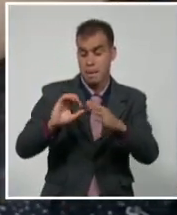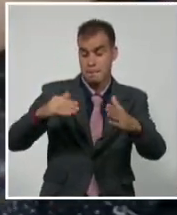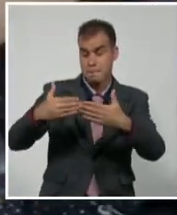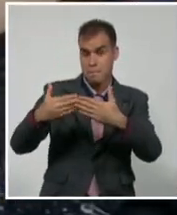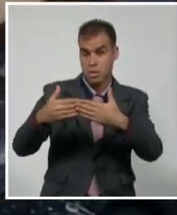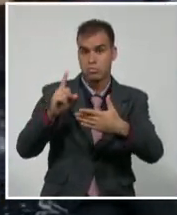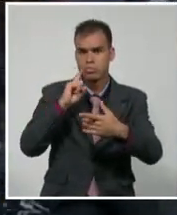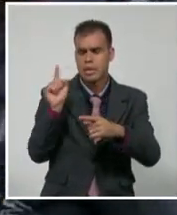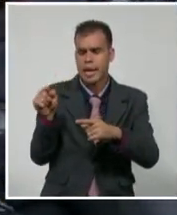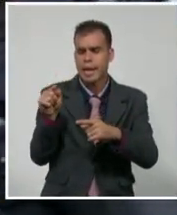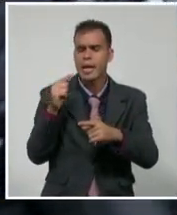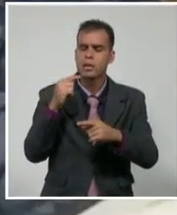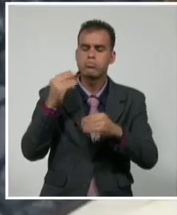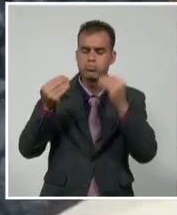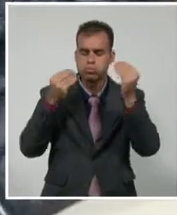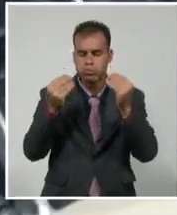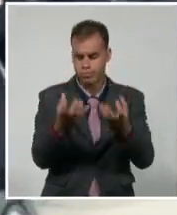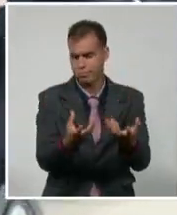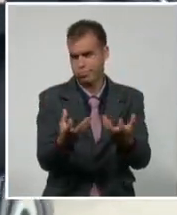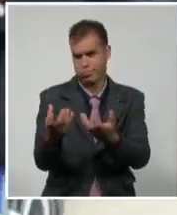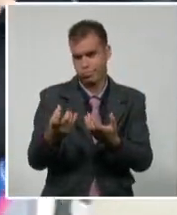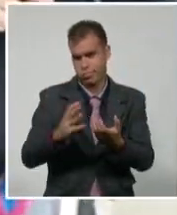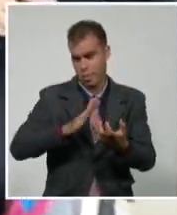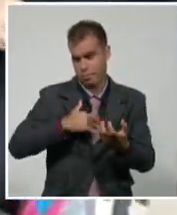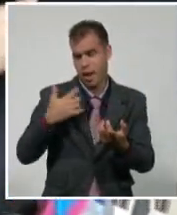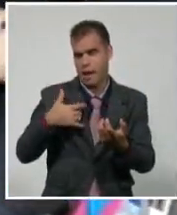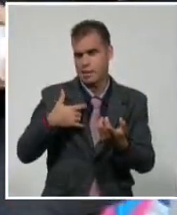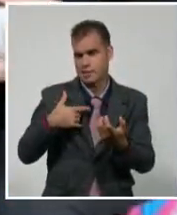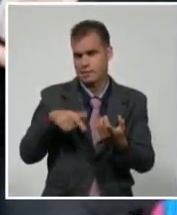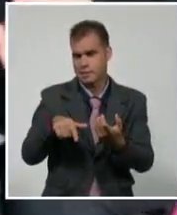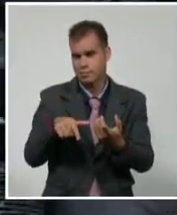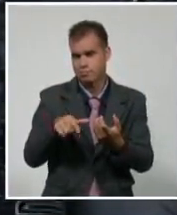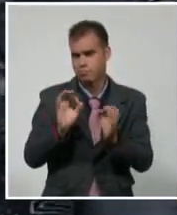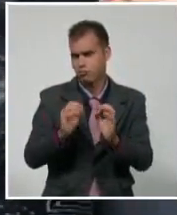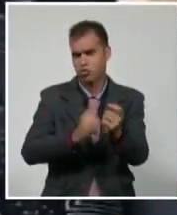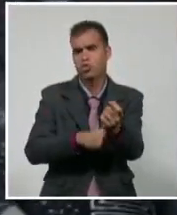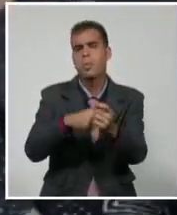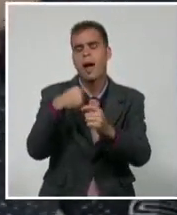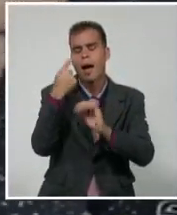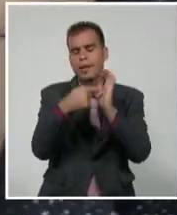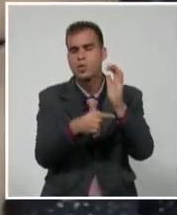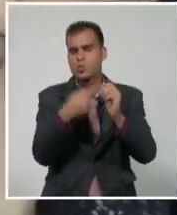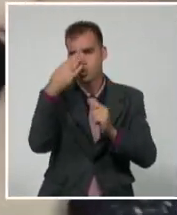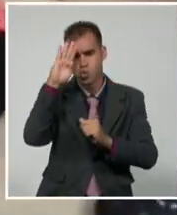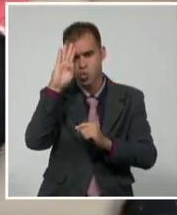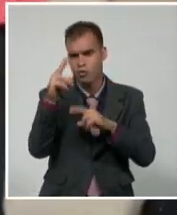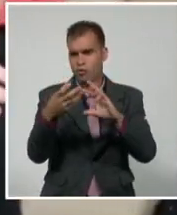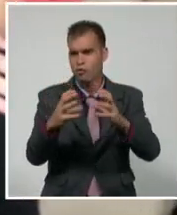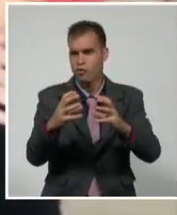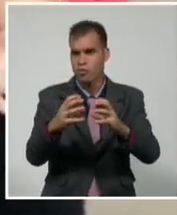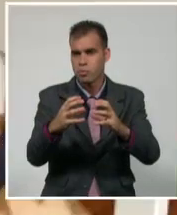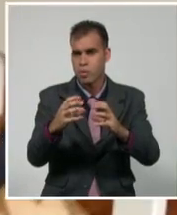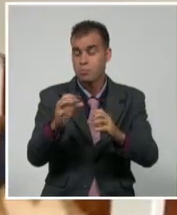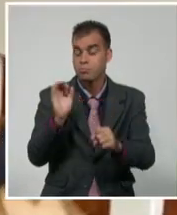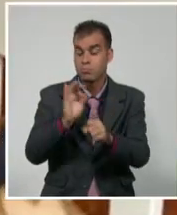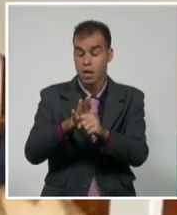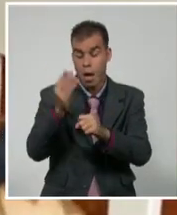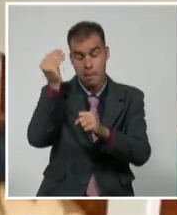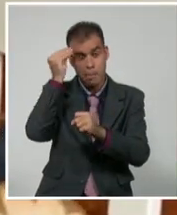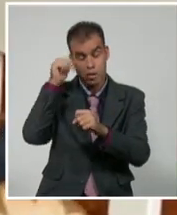los valores de la culinaria cubana en la nación austral, expone desde la intimidad de su hogar los mayores principios aprendidos en la isla.